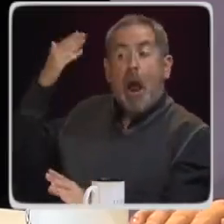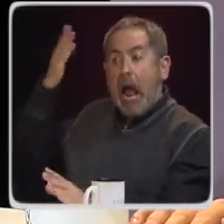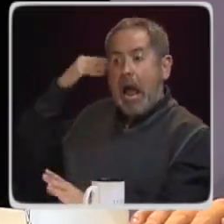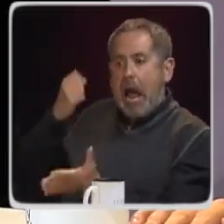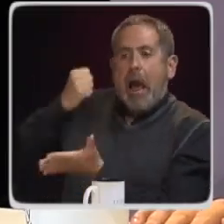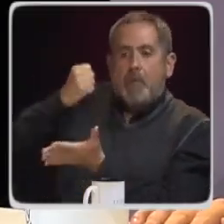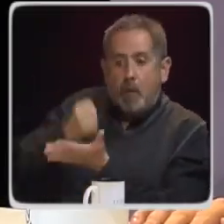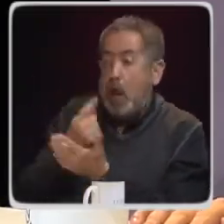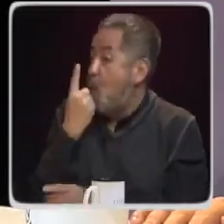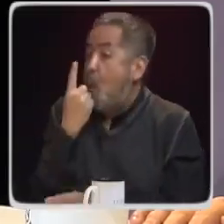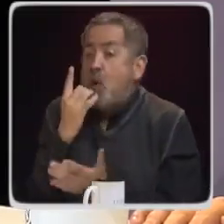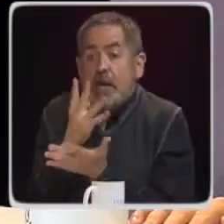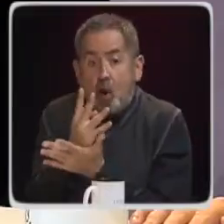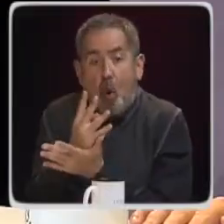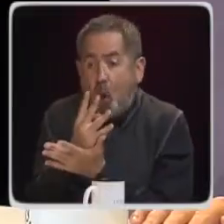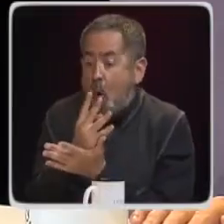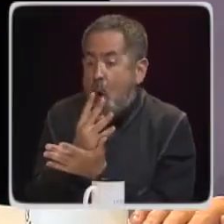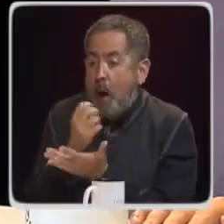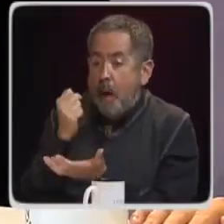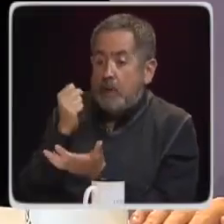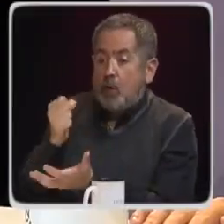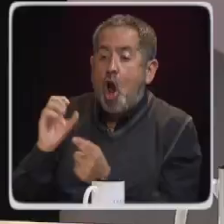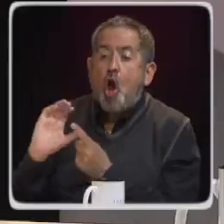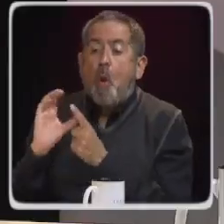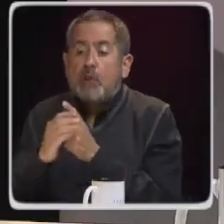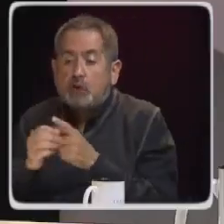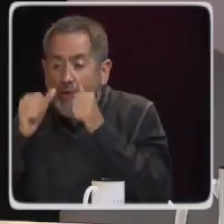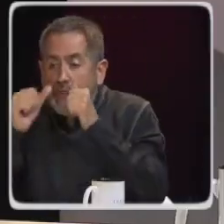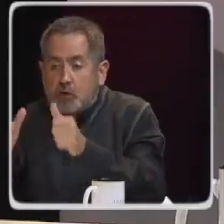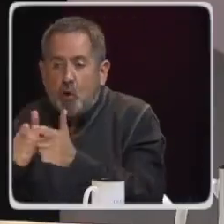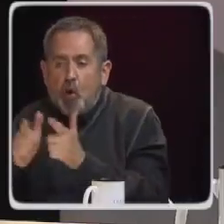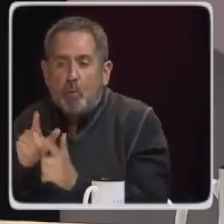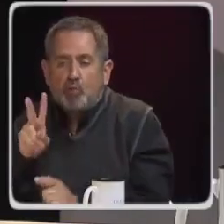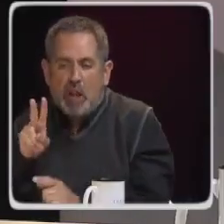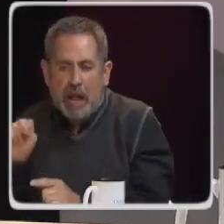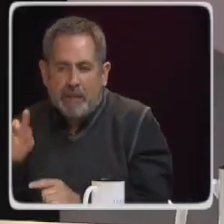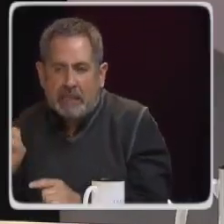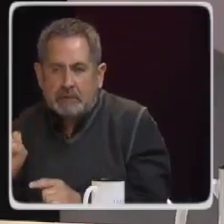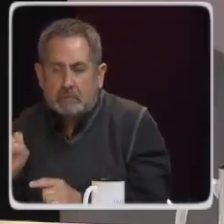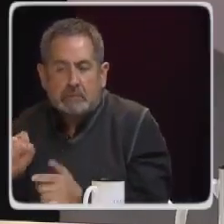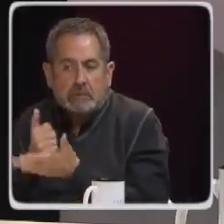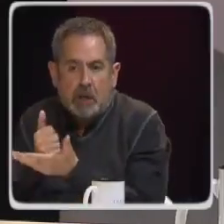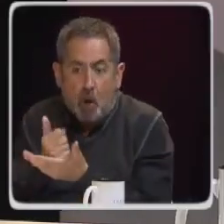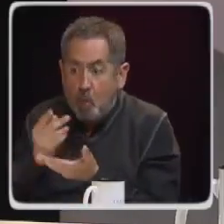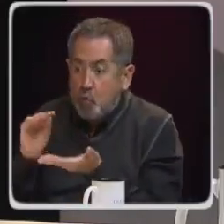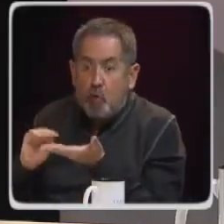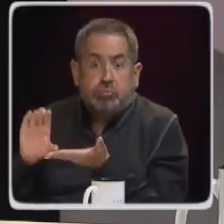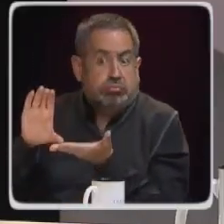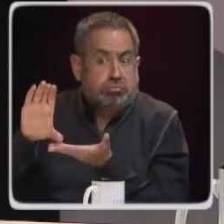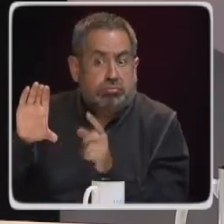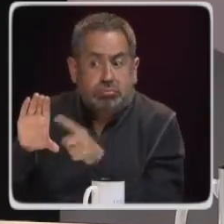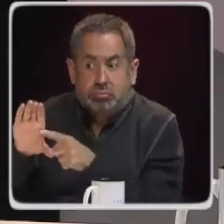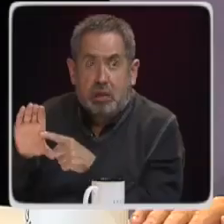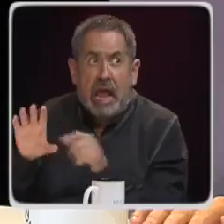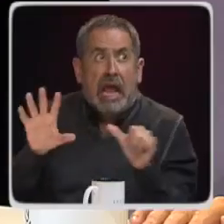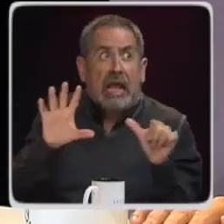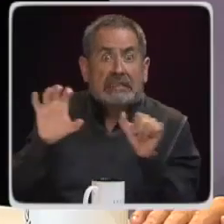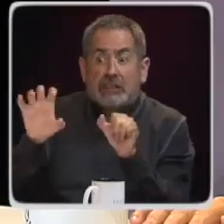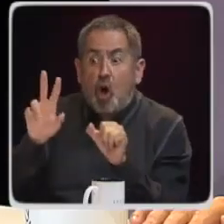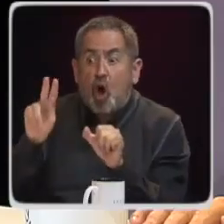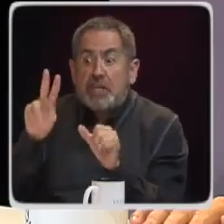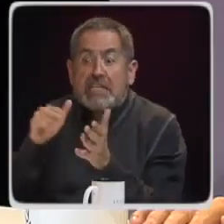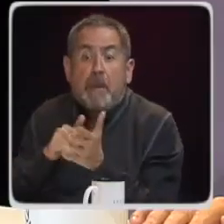cómo en la lengua de señas los verbos funcionan con el movimiento del cuerpo hacia atrás, movimientos gestuales. Falta más difusión de lo que es la gramática de la lengua de señas, es lo